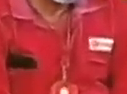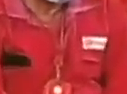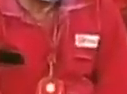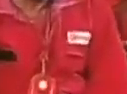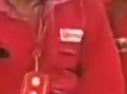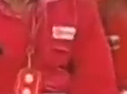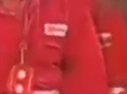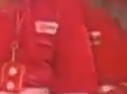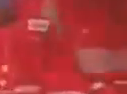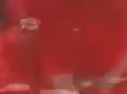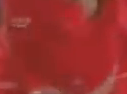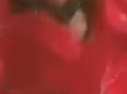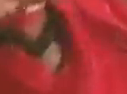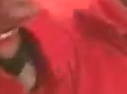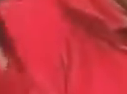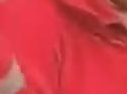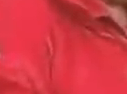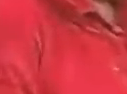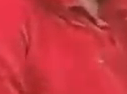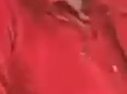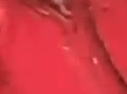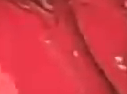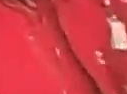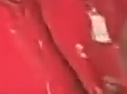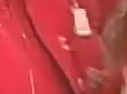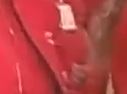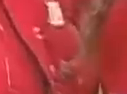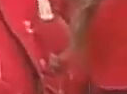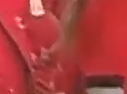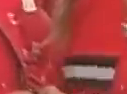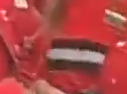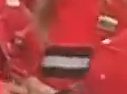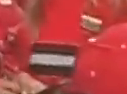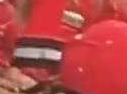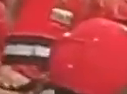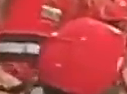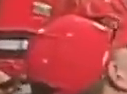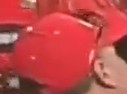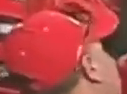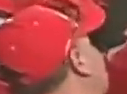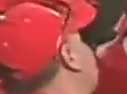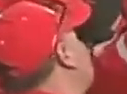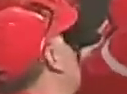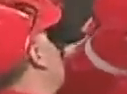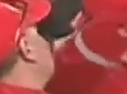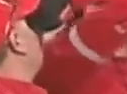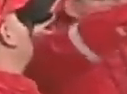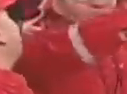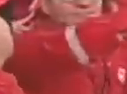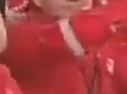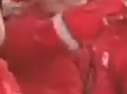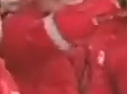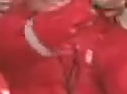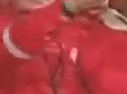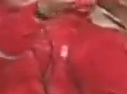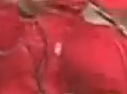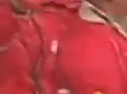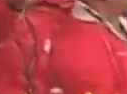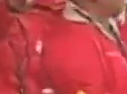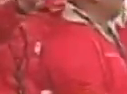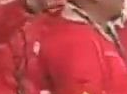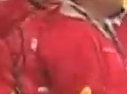Hugo Chávez. Salieron victoriosos luego de 63 días de esta batalla. El presidente de la